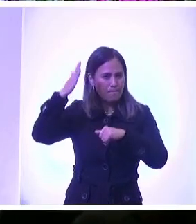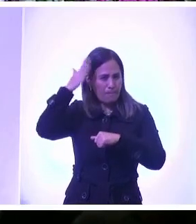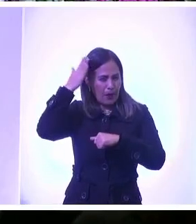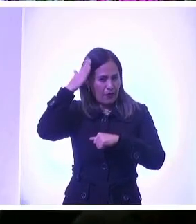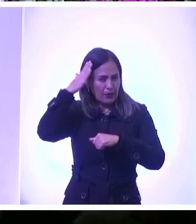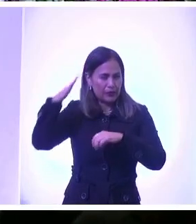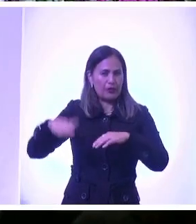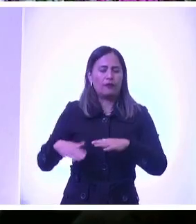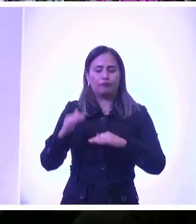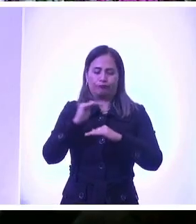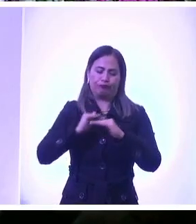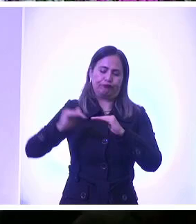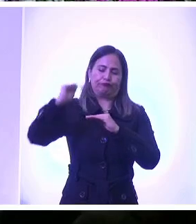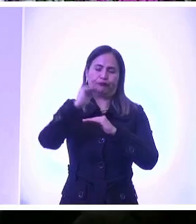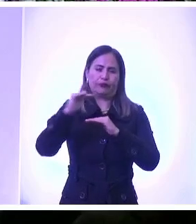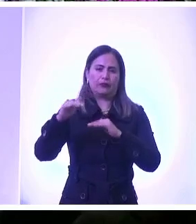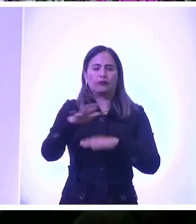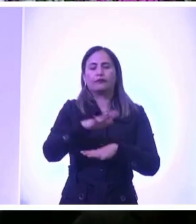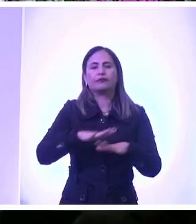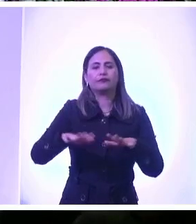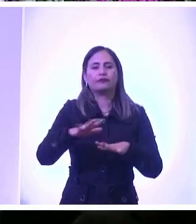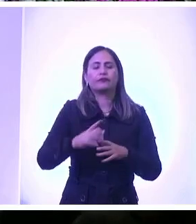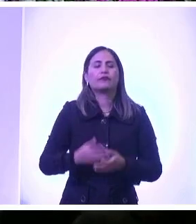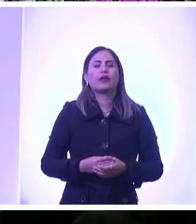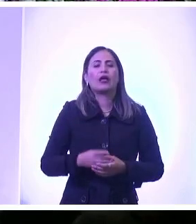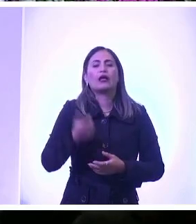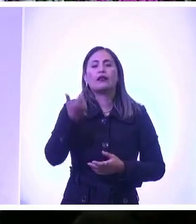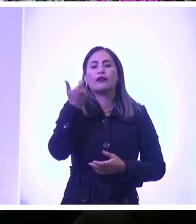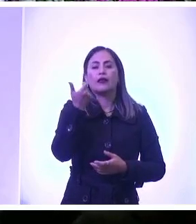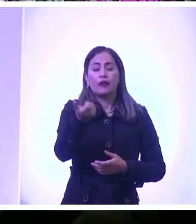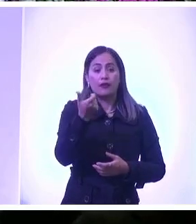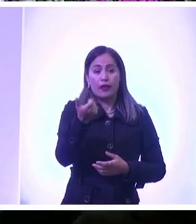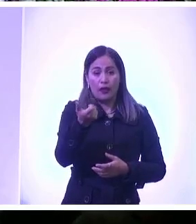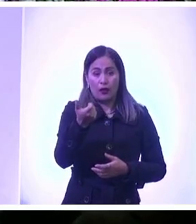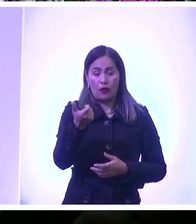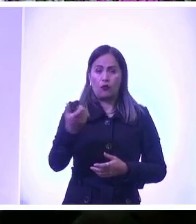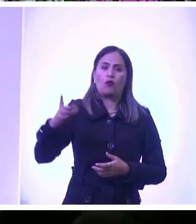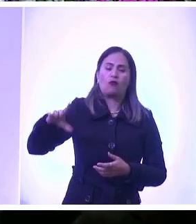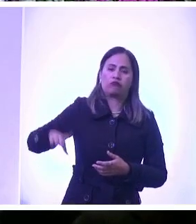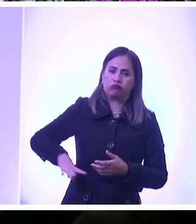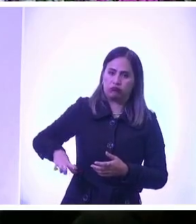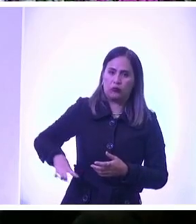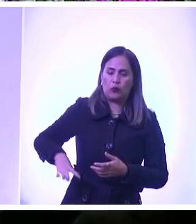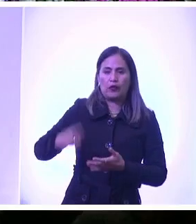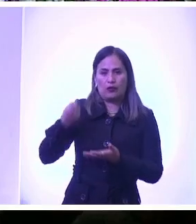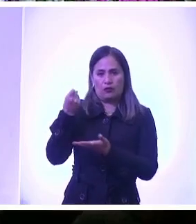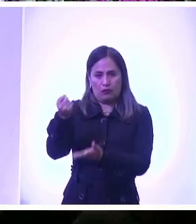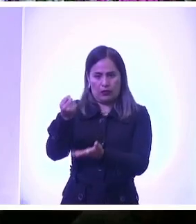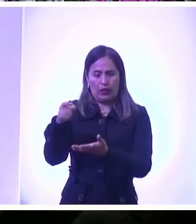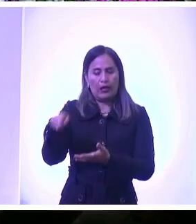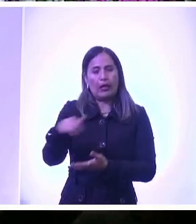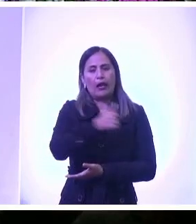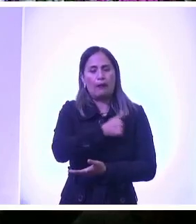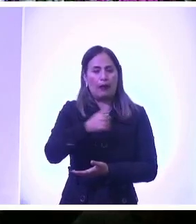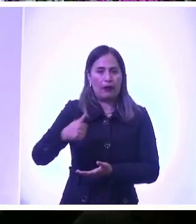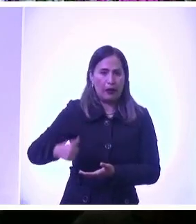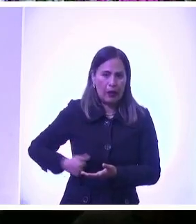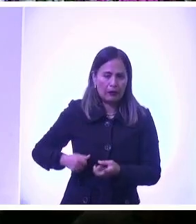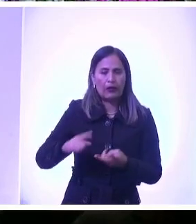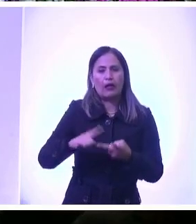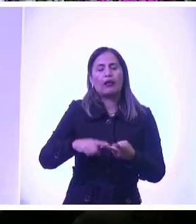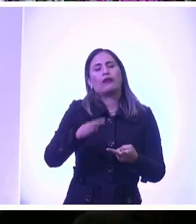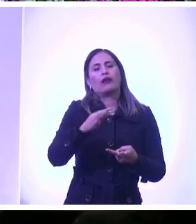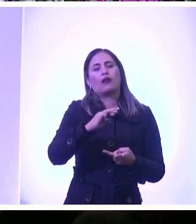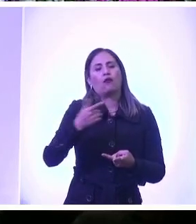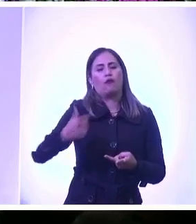es esa parte que sepamos que el recurso público el recurso que se administran por parte de los alcaldes gobernadores la